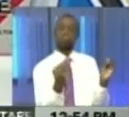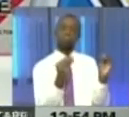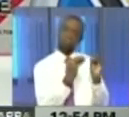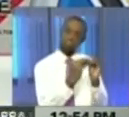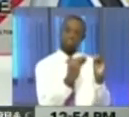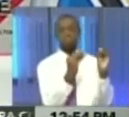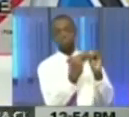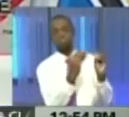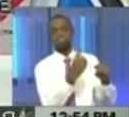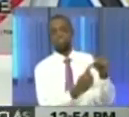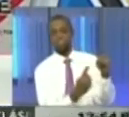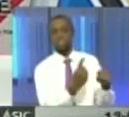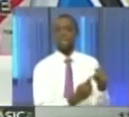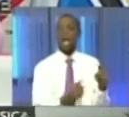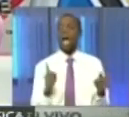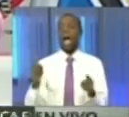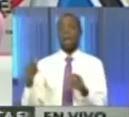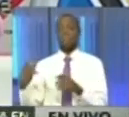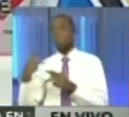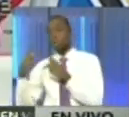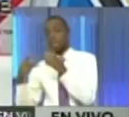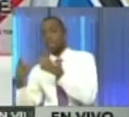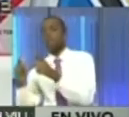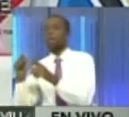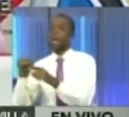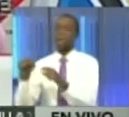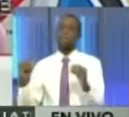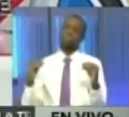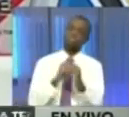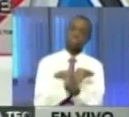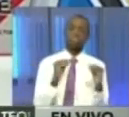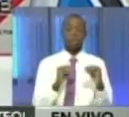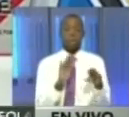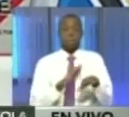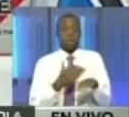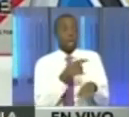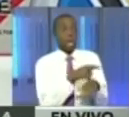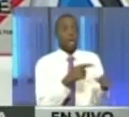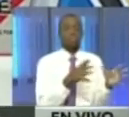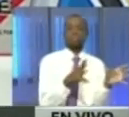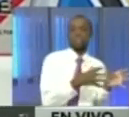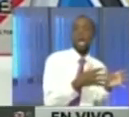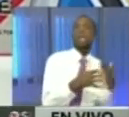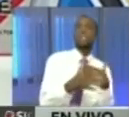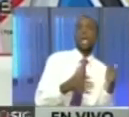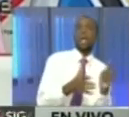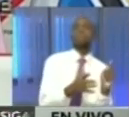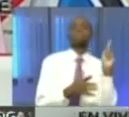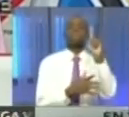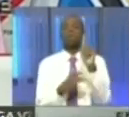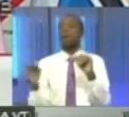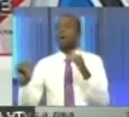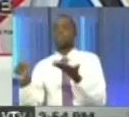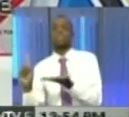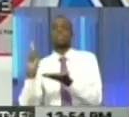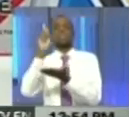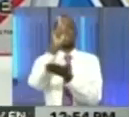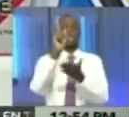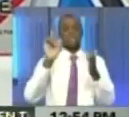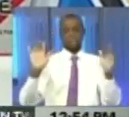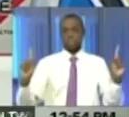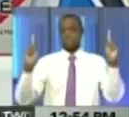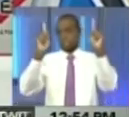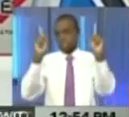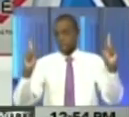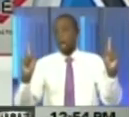está buscando es la conquista del poder a través de los medios democráticos y constitucionales, pero a la vez son concurrentes porque todas